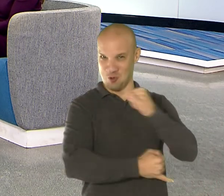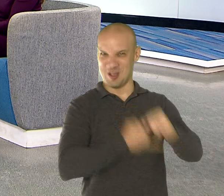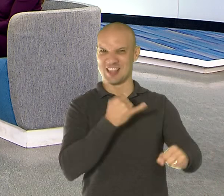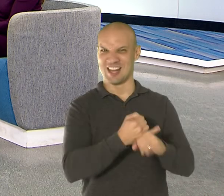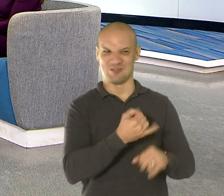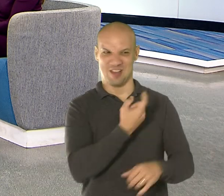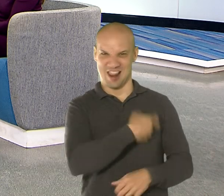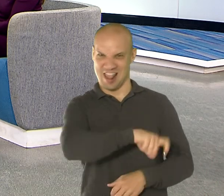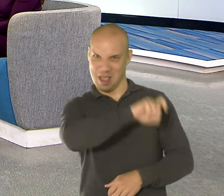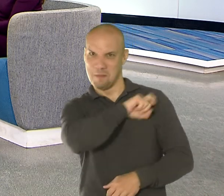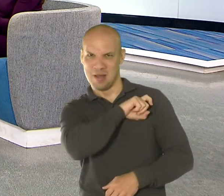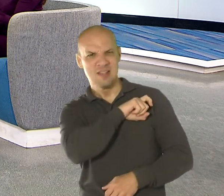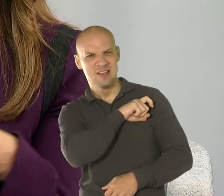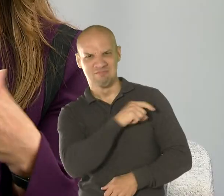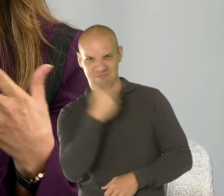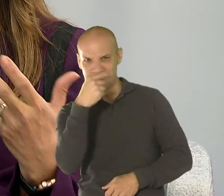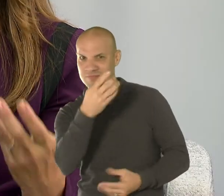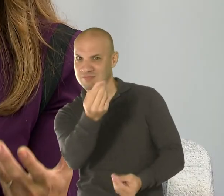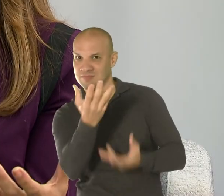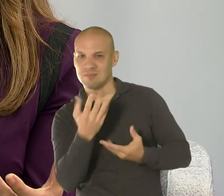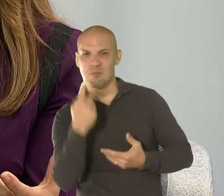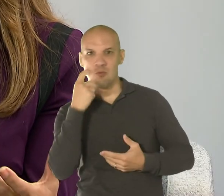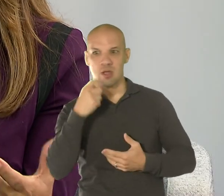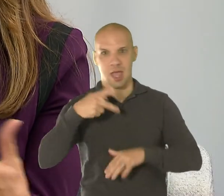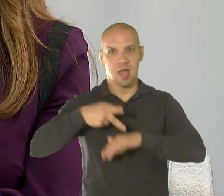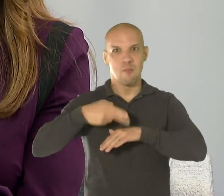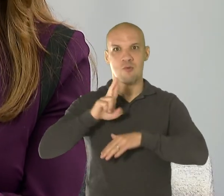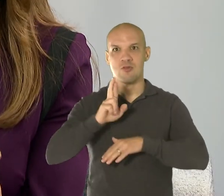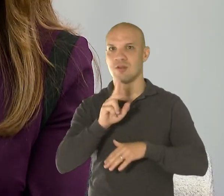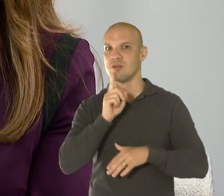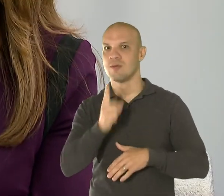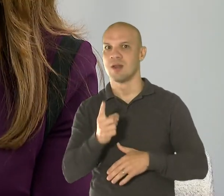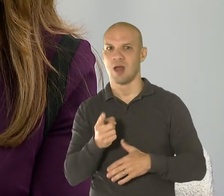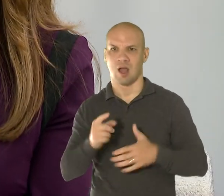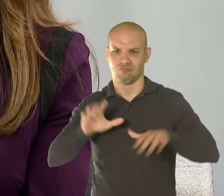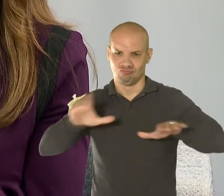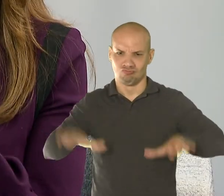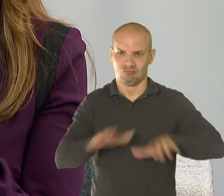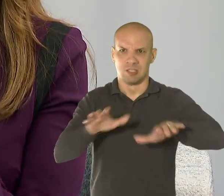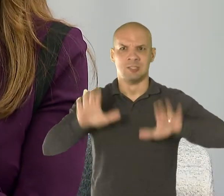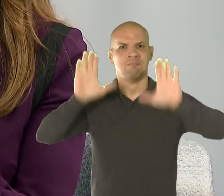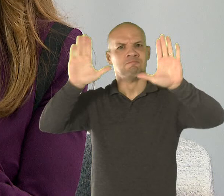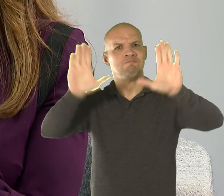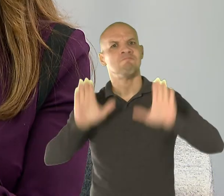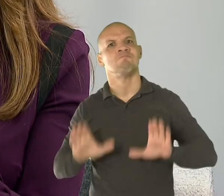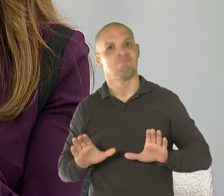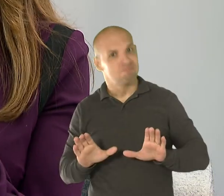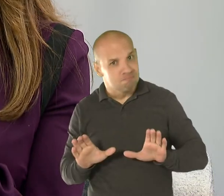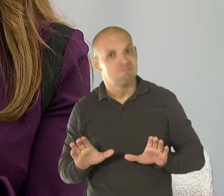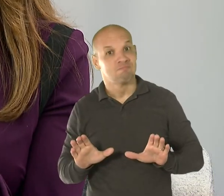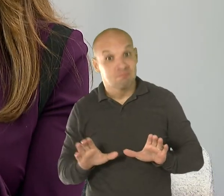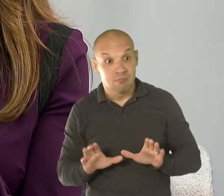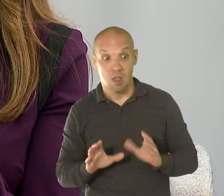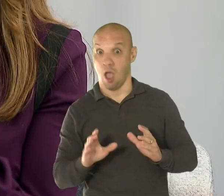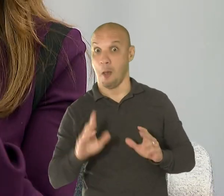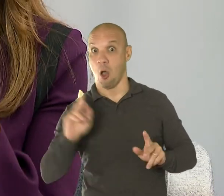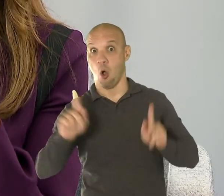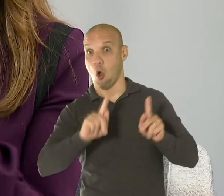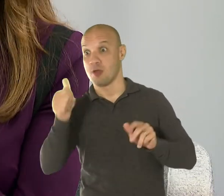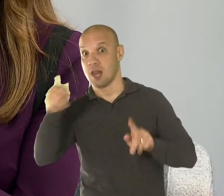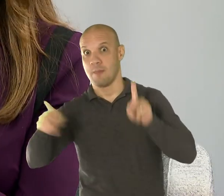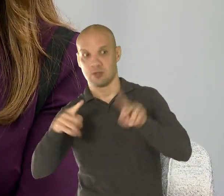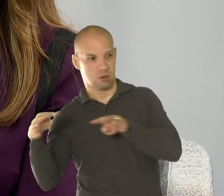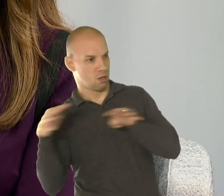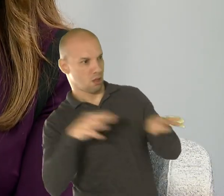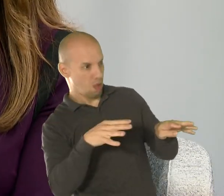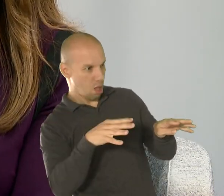que nos hable un poco de eso, porque Puerto Rico sí hace cosas maravillosas que incluso son modelos para el resto del mundo, y esta es